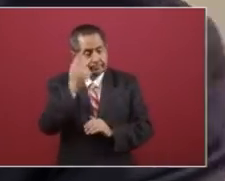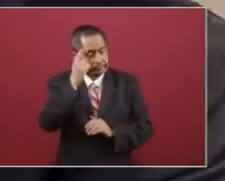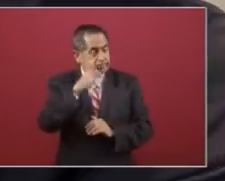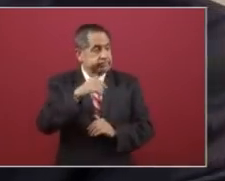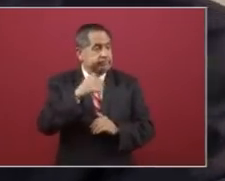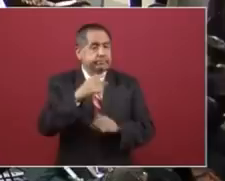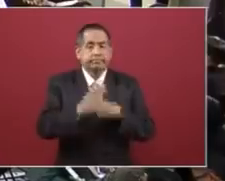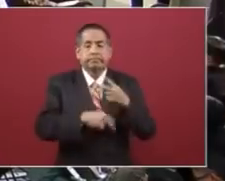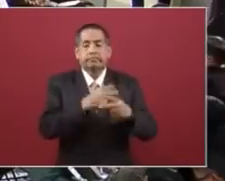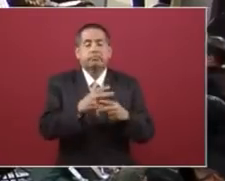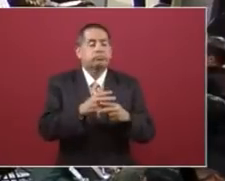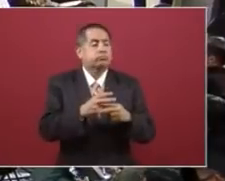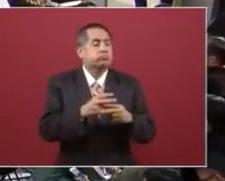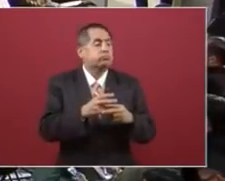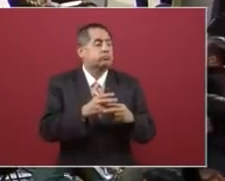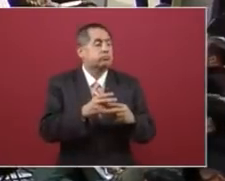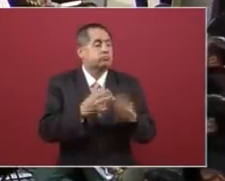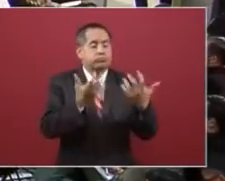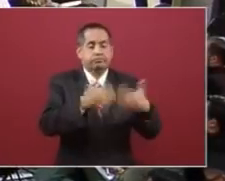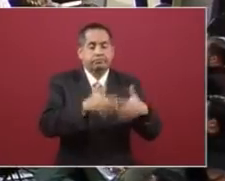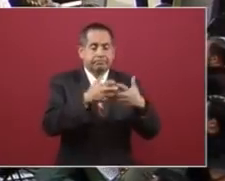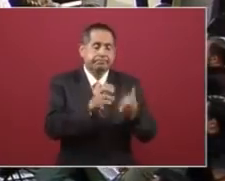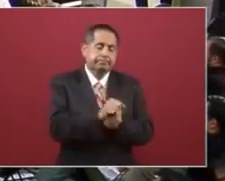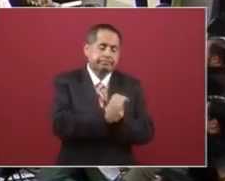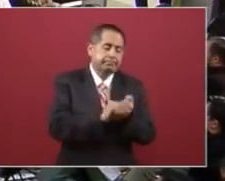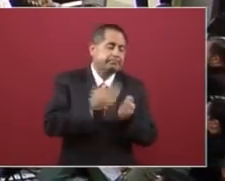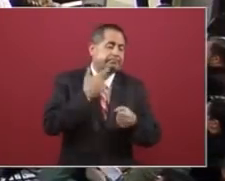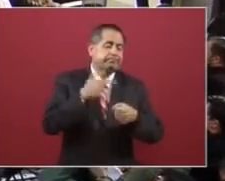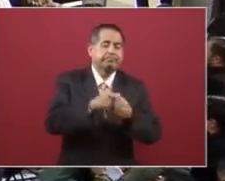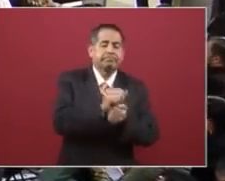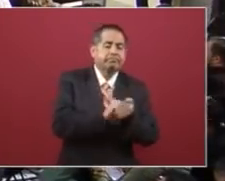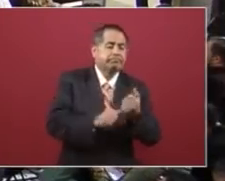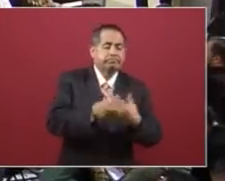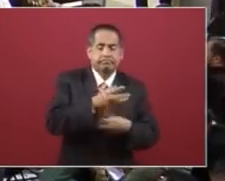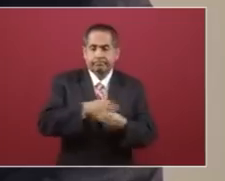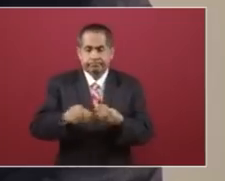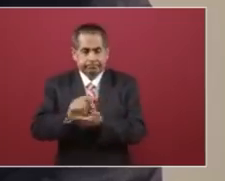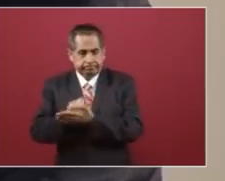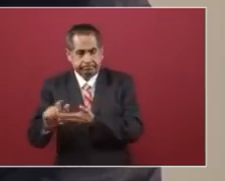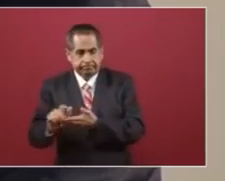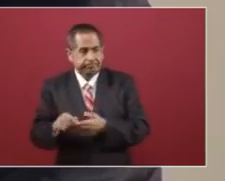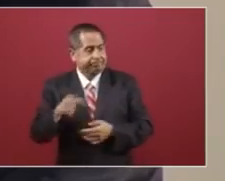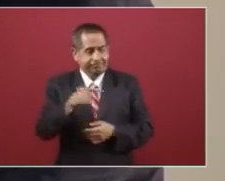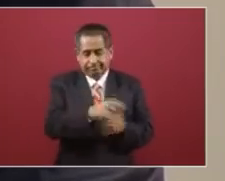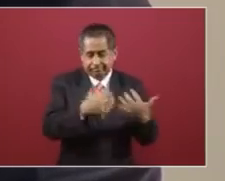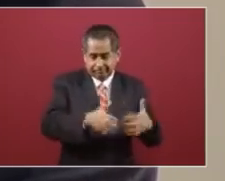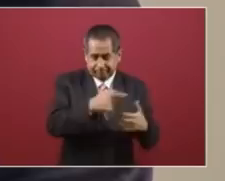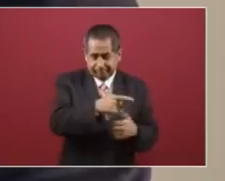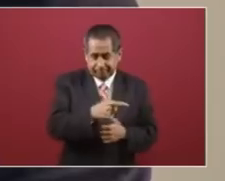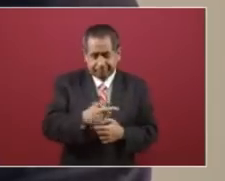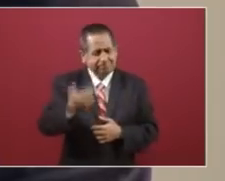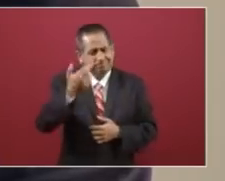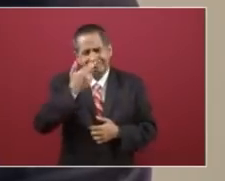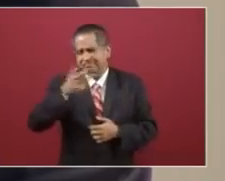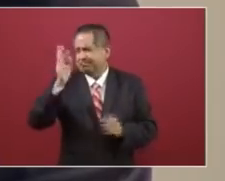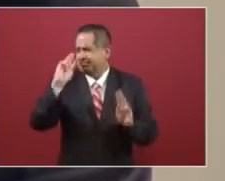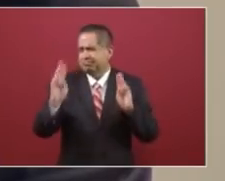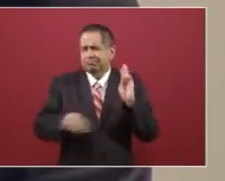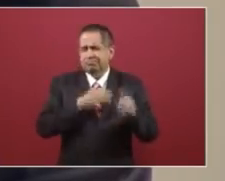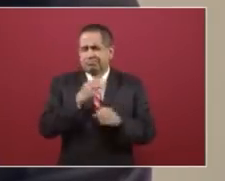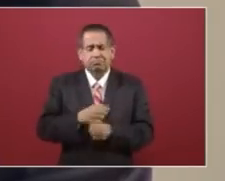la refinería son las mejores del mundo las 4